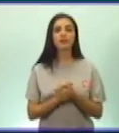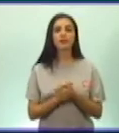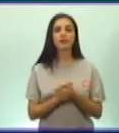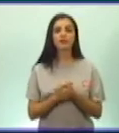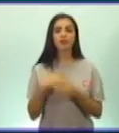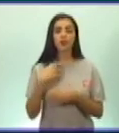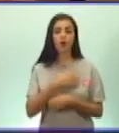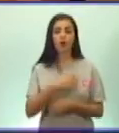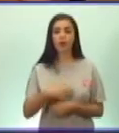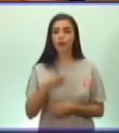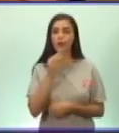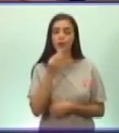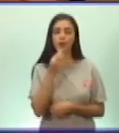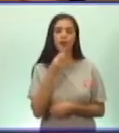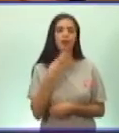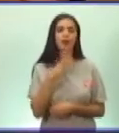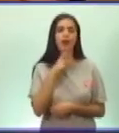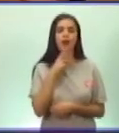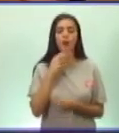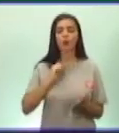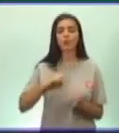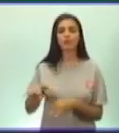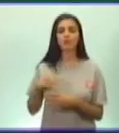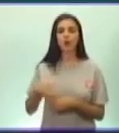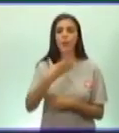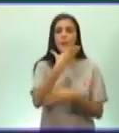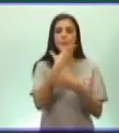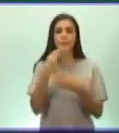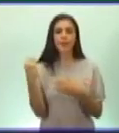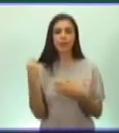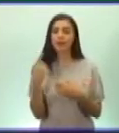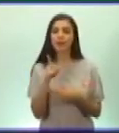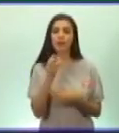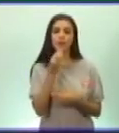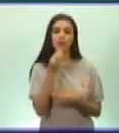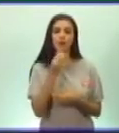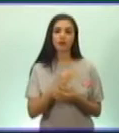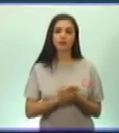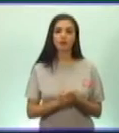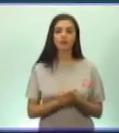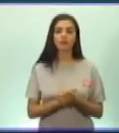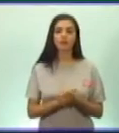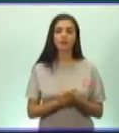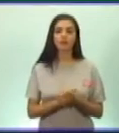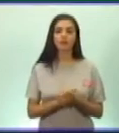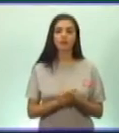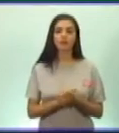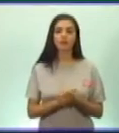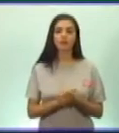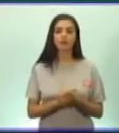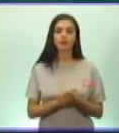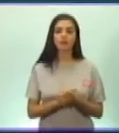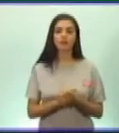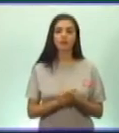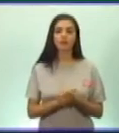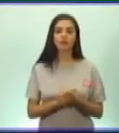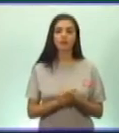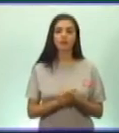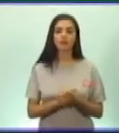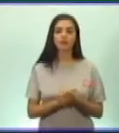pueden perder mucha agua. Pero también pueden tomar agua y así mantener la cantidad constante.